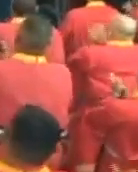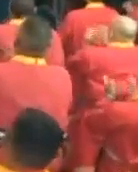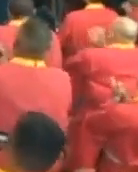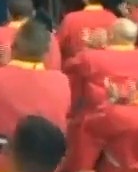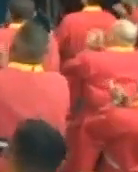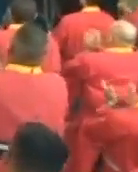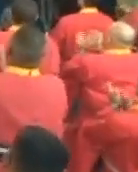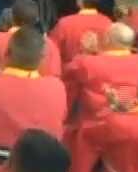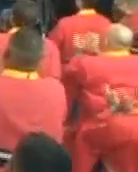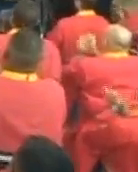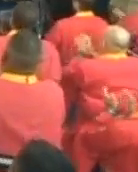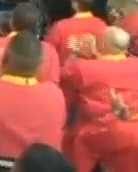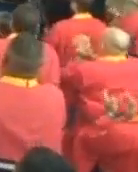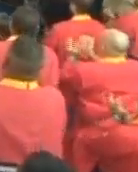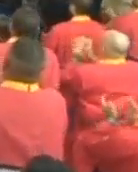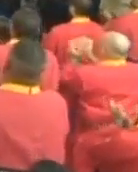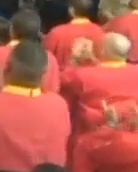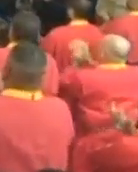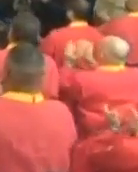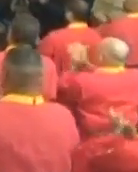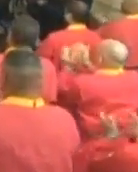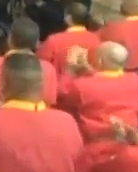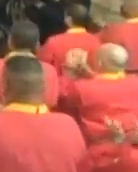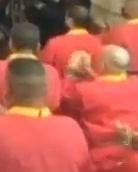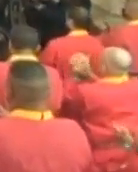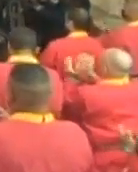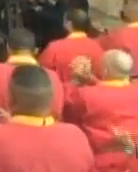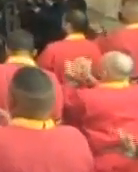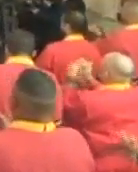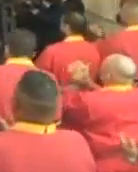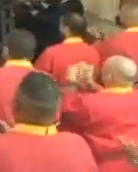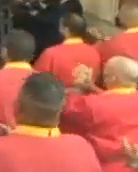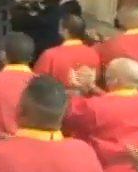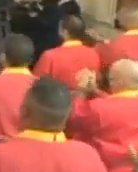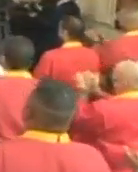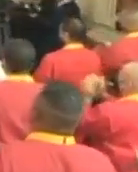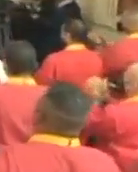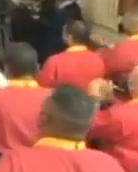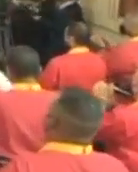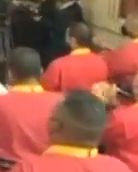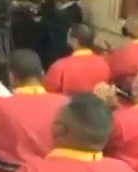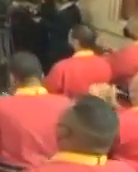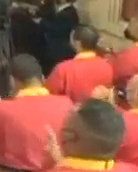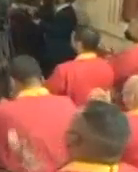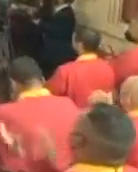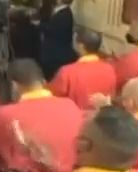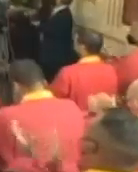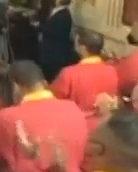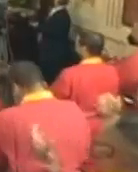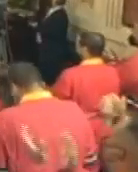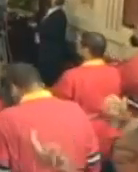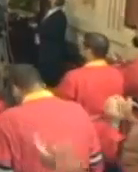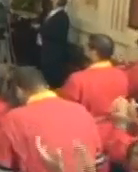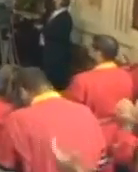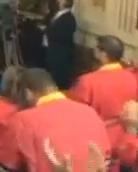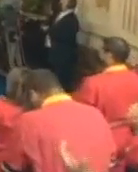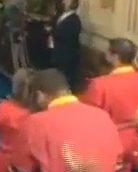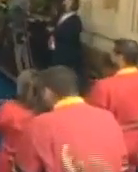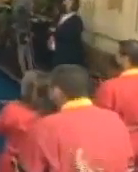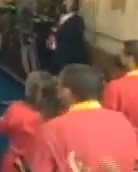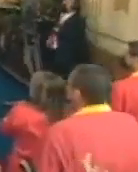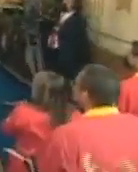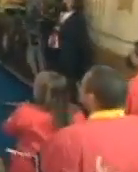Iniciamos esta transmisión cuando se desarrolla la agenda de trabajo presidencial y el jefe de Estado y de Gobierno, Nicolás Maduro Moros, recibe y da